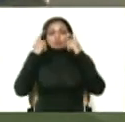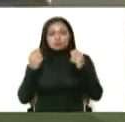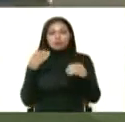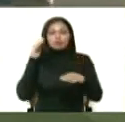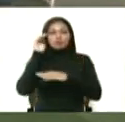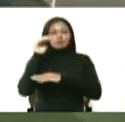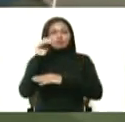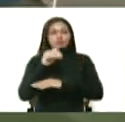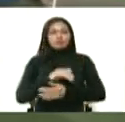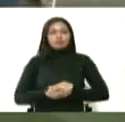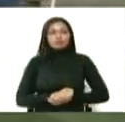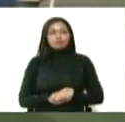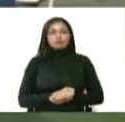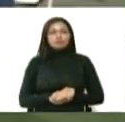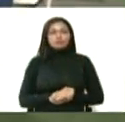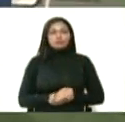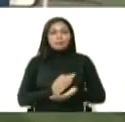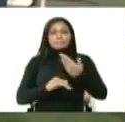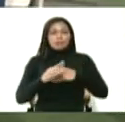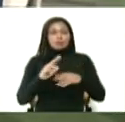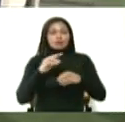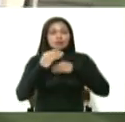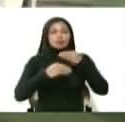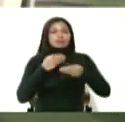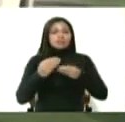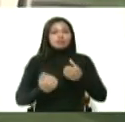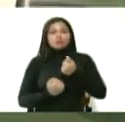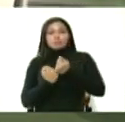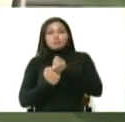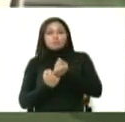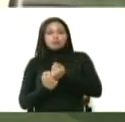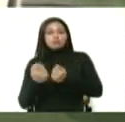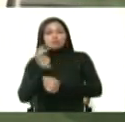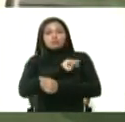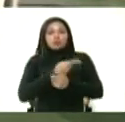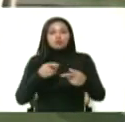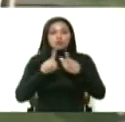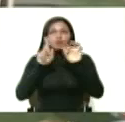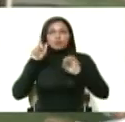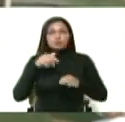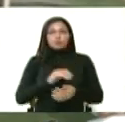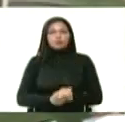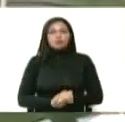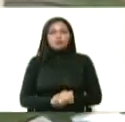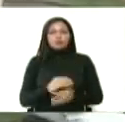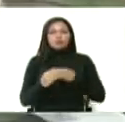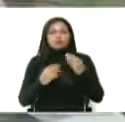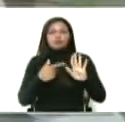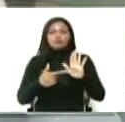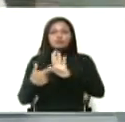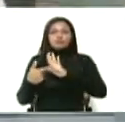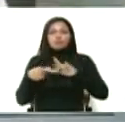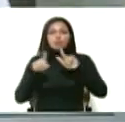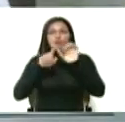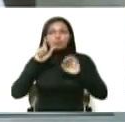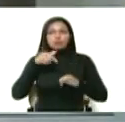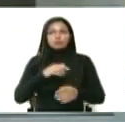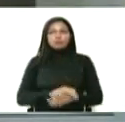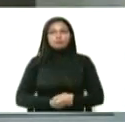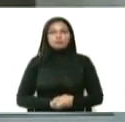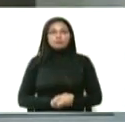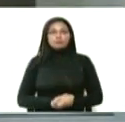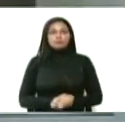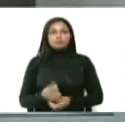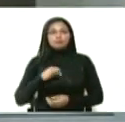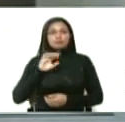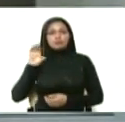futuro. Y vayamos creando bases muy poderosas que sean ejemplares para